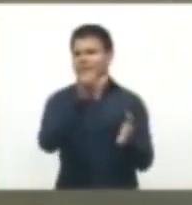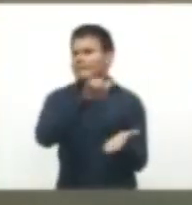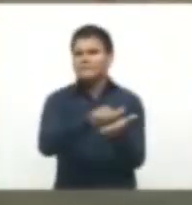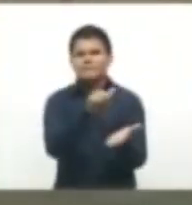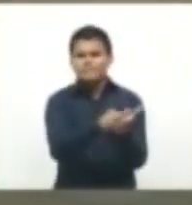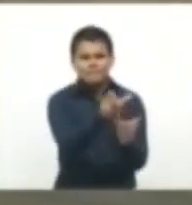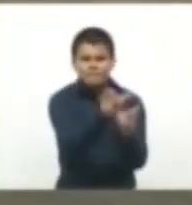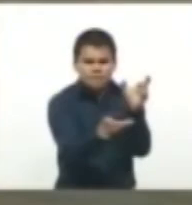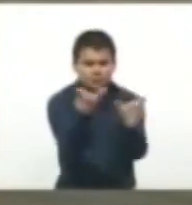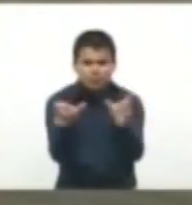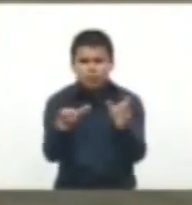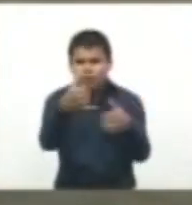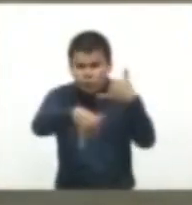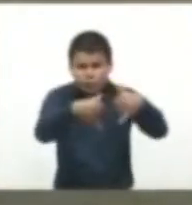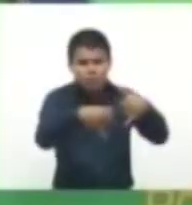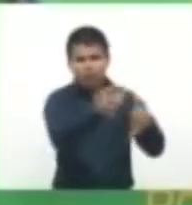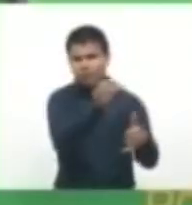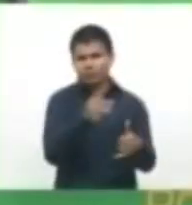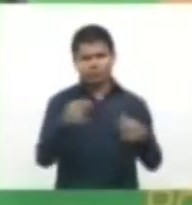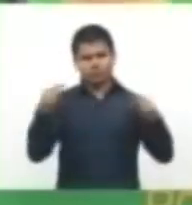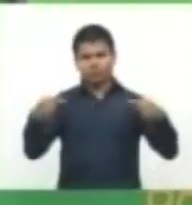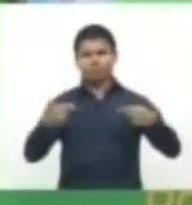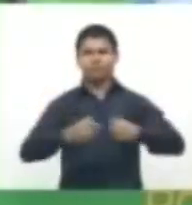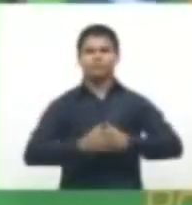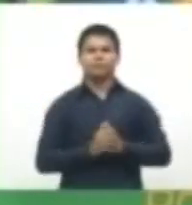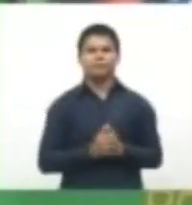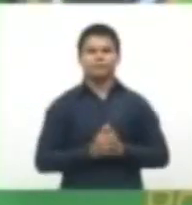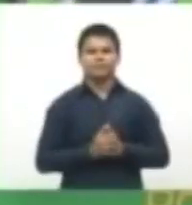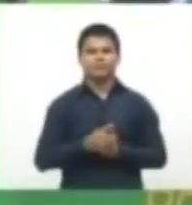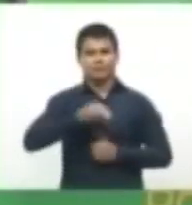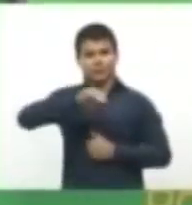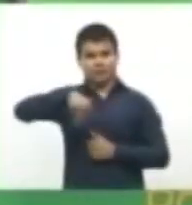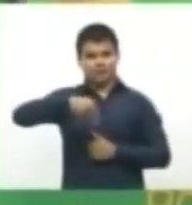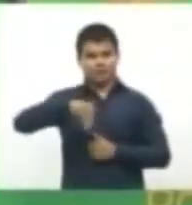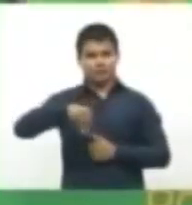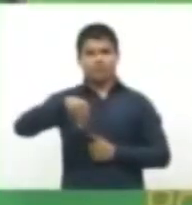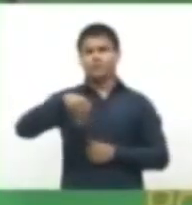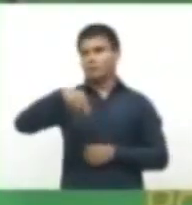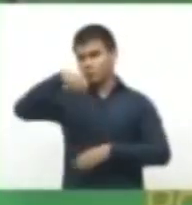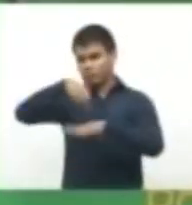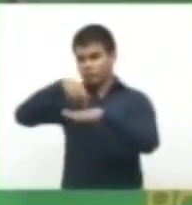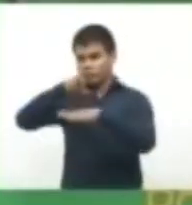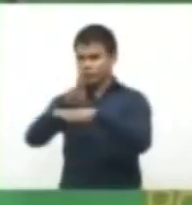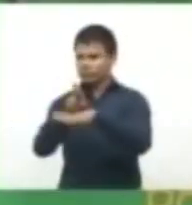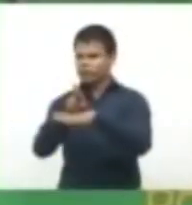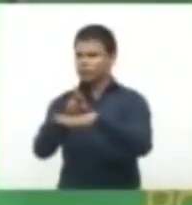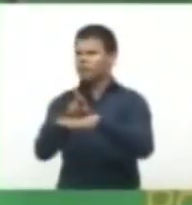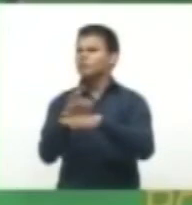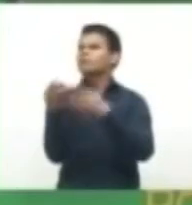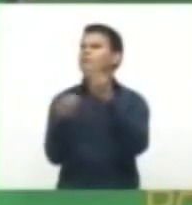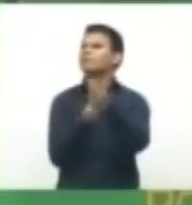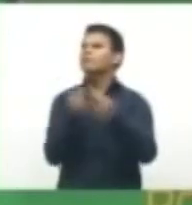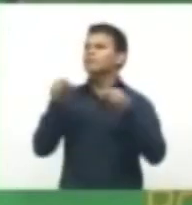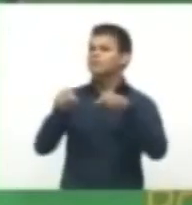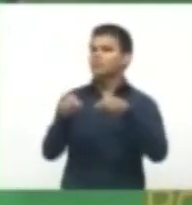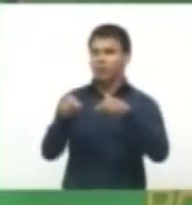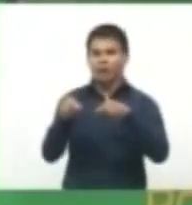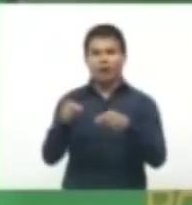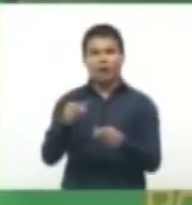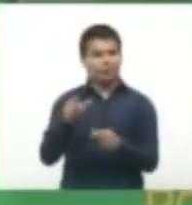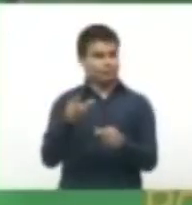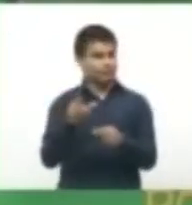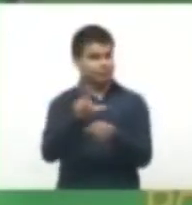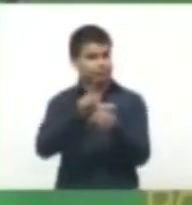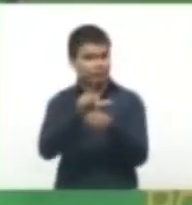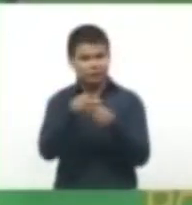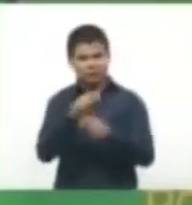utilizó en Venezuela. Desde este miércoles en Ponce, Puerto Rico, se estará efectuando el torneo de